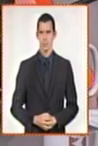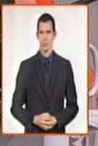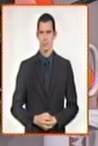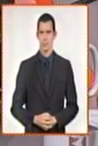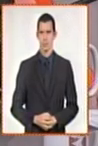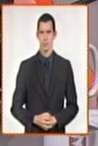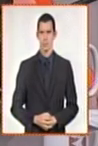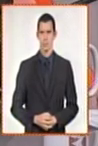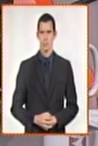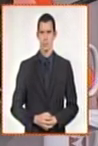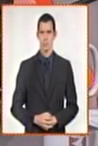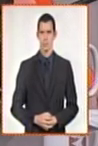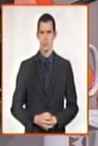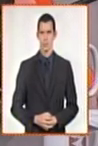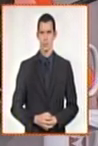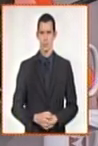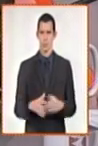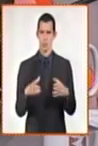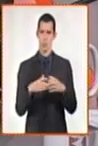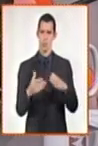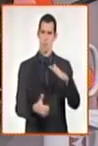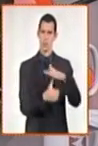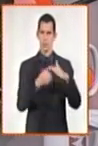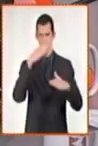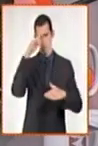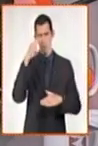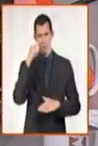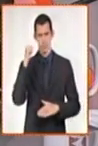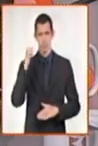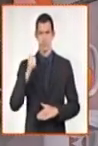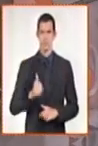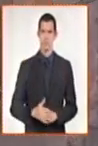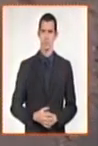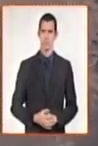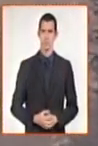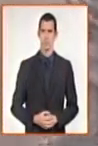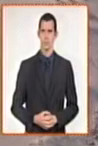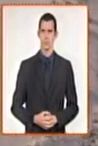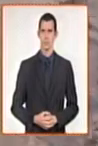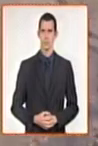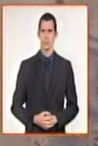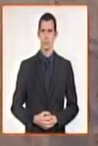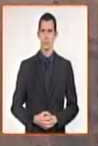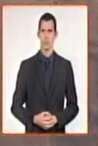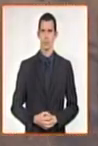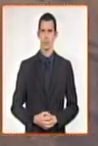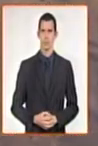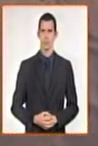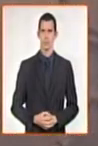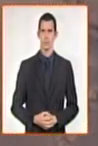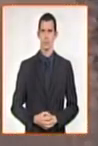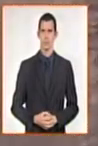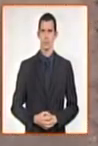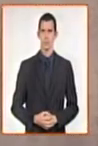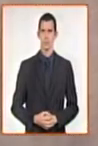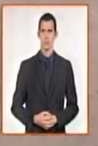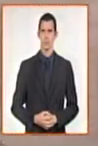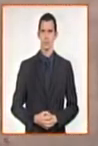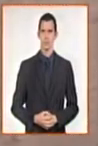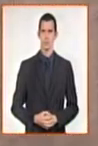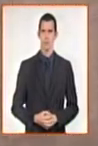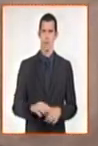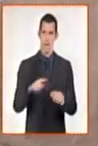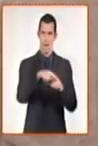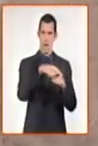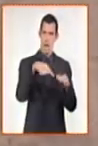recuperación. De este recorrido, pues este reporte para nuestra mesa redonda. La comunidad de Cocodrilo, en la costa sur